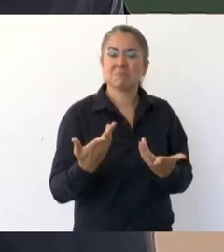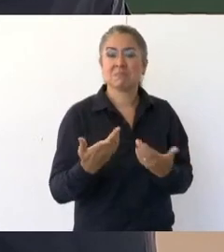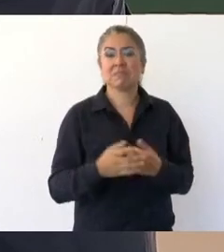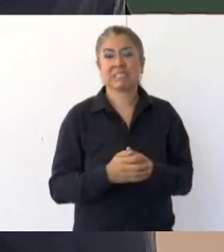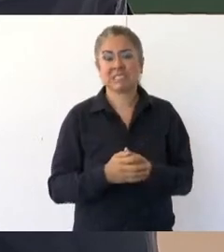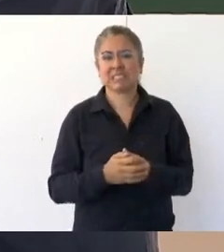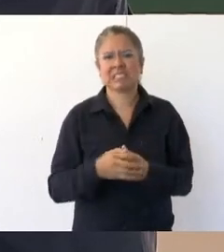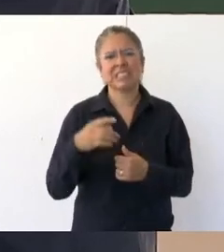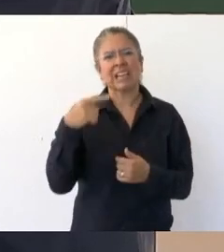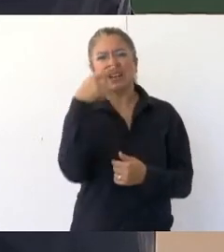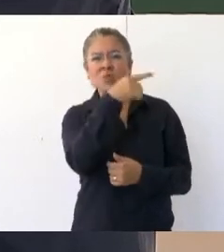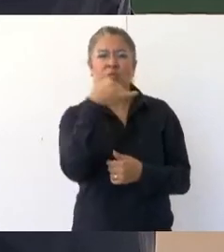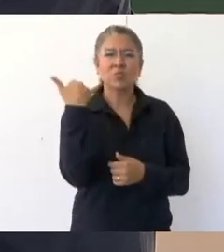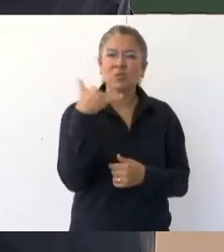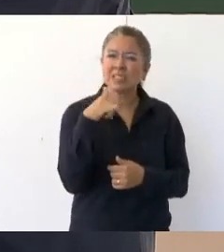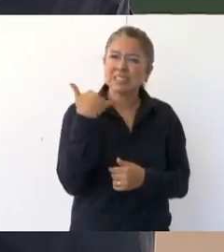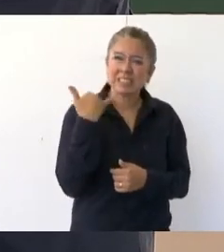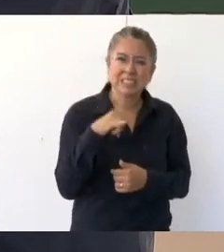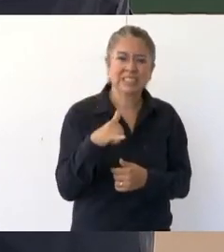de Yucatán.